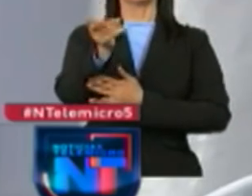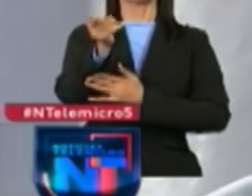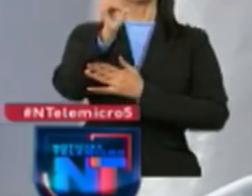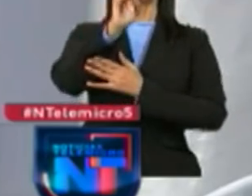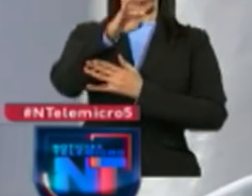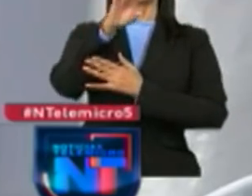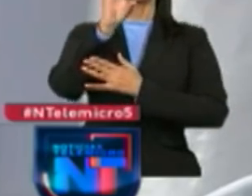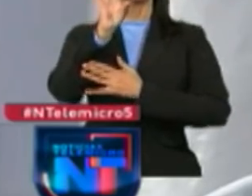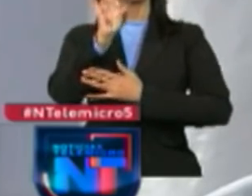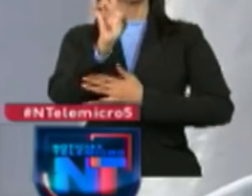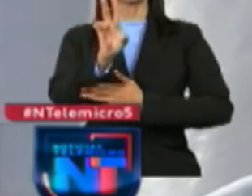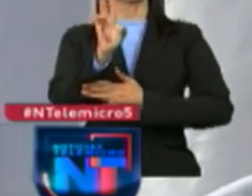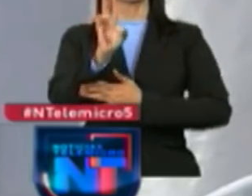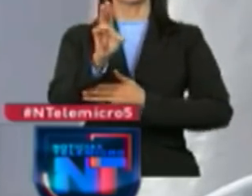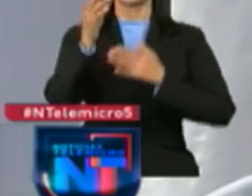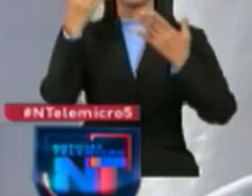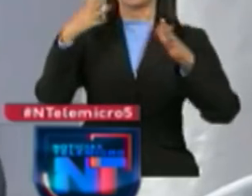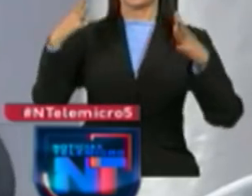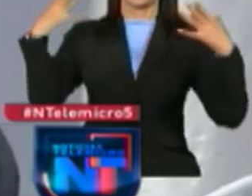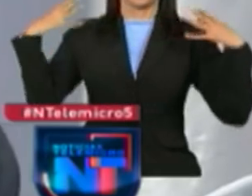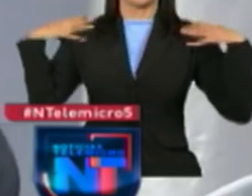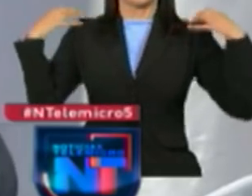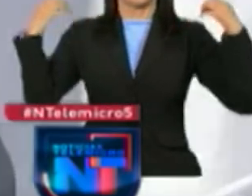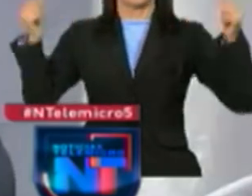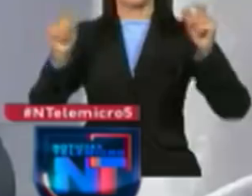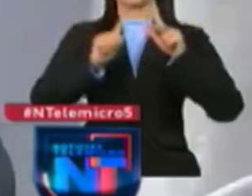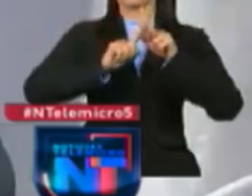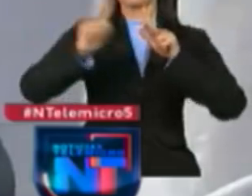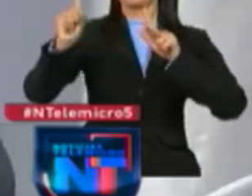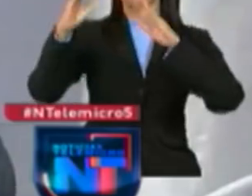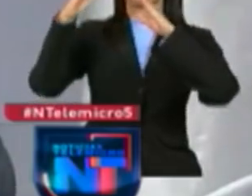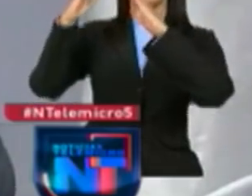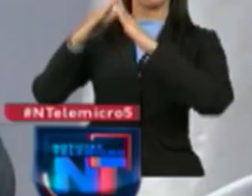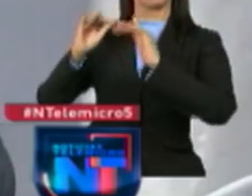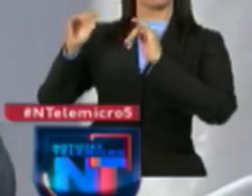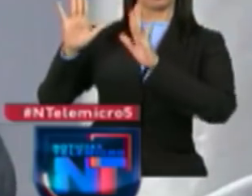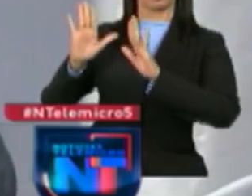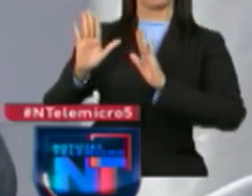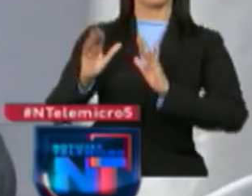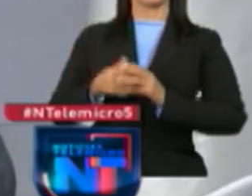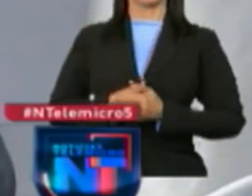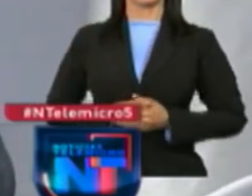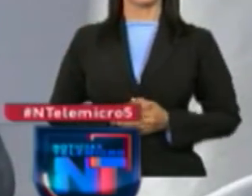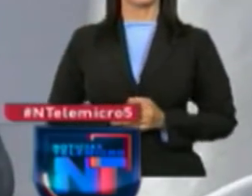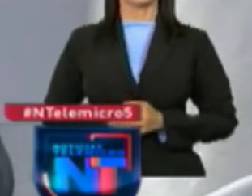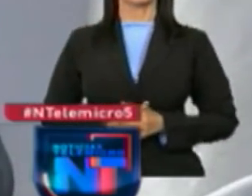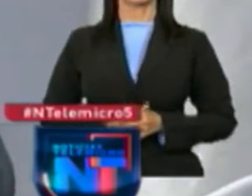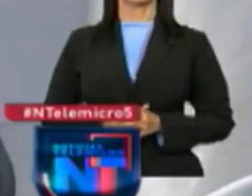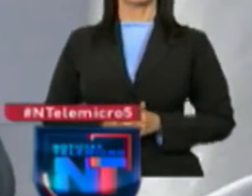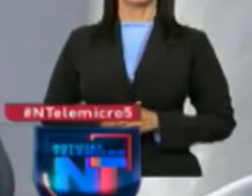27 pacientes que han sido dados de alta de las áreas de hospitalización.